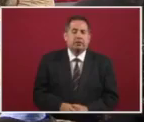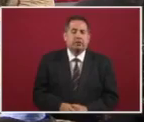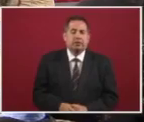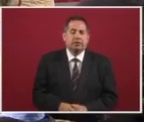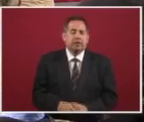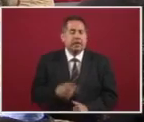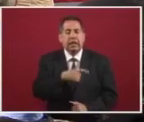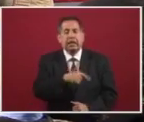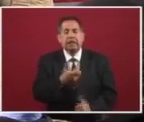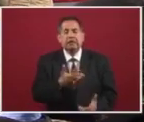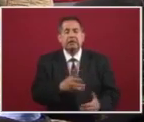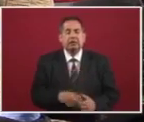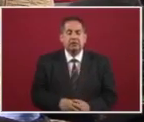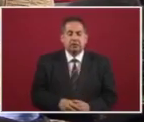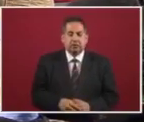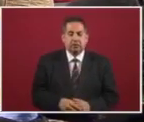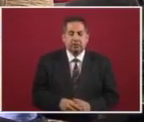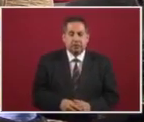¿Qué hicieron?